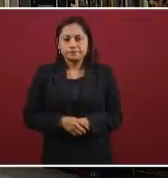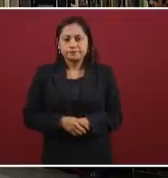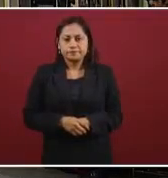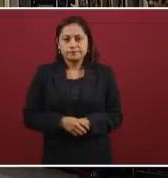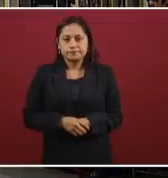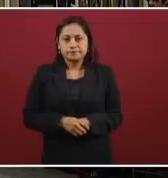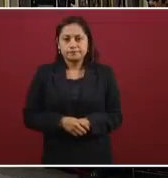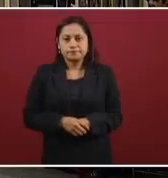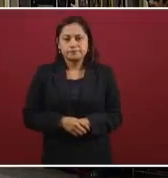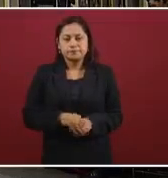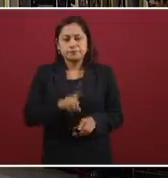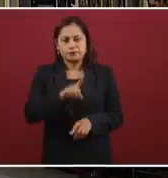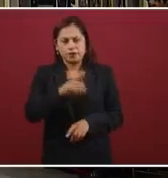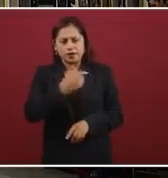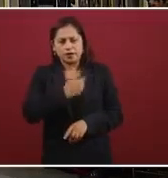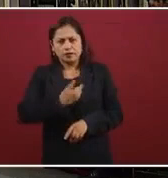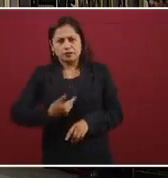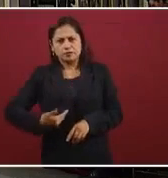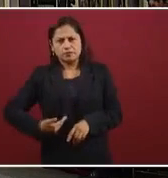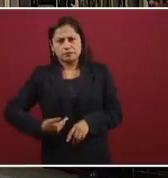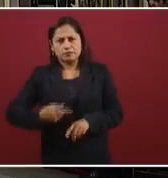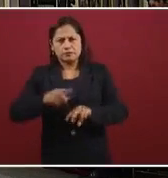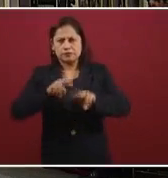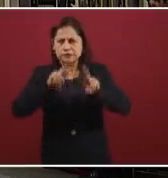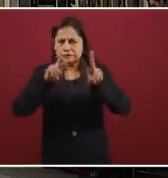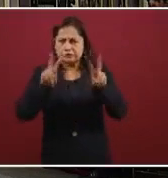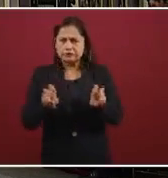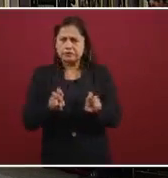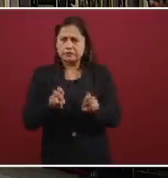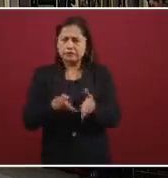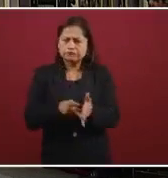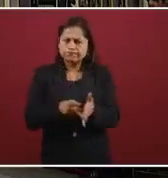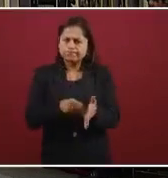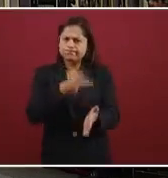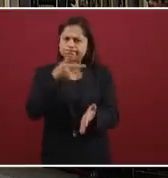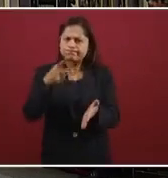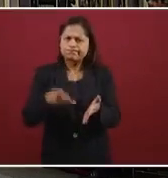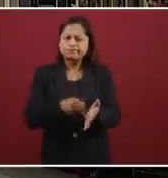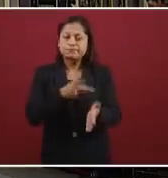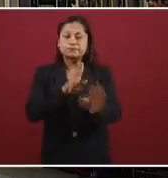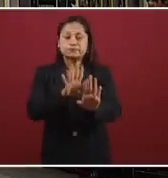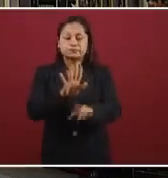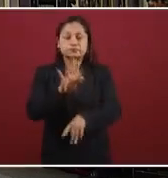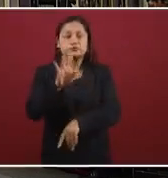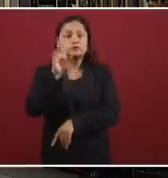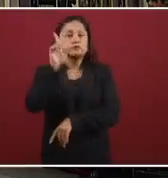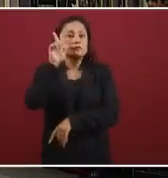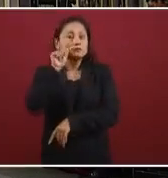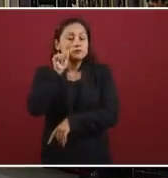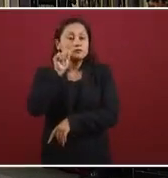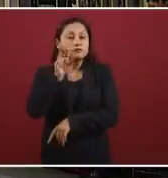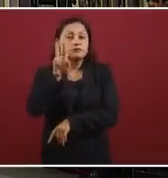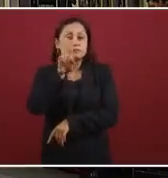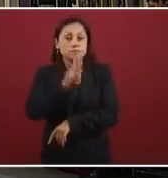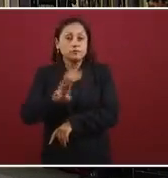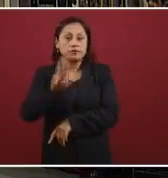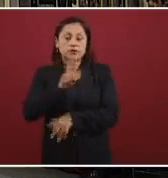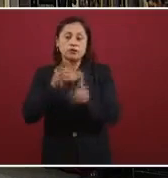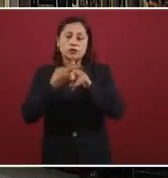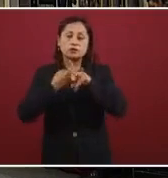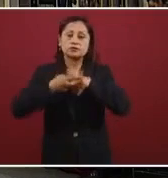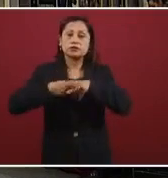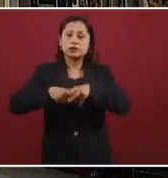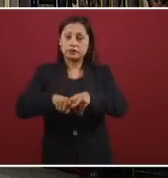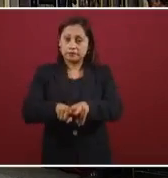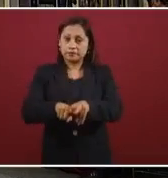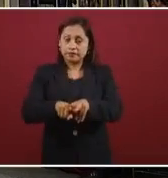Presidente, el tema que ha sido reiterativo, mañana miércoles se reinicia en la Cámara de Diputados